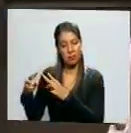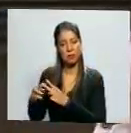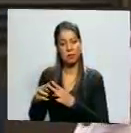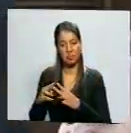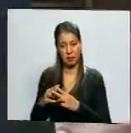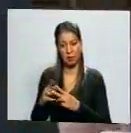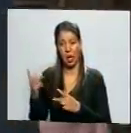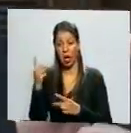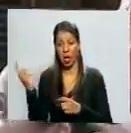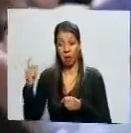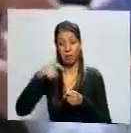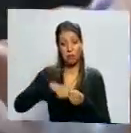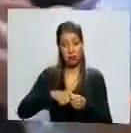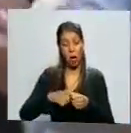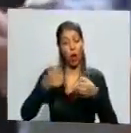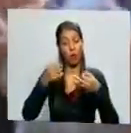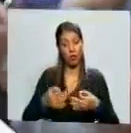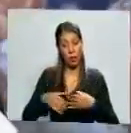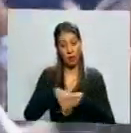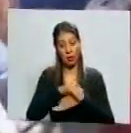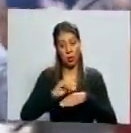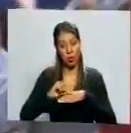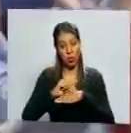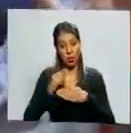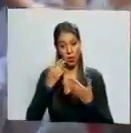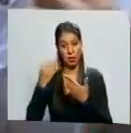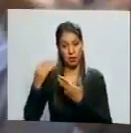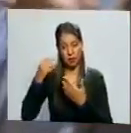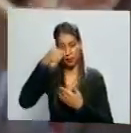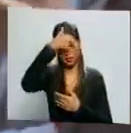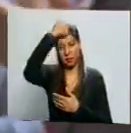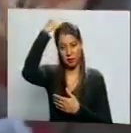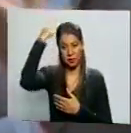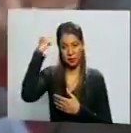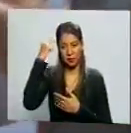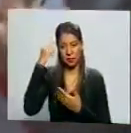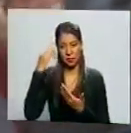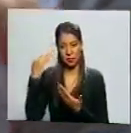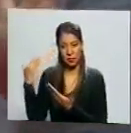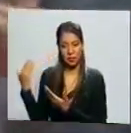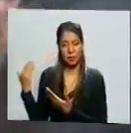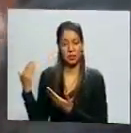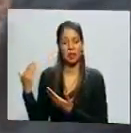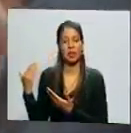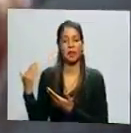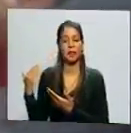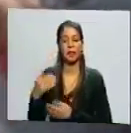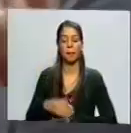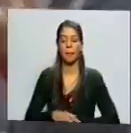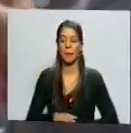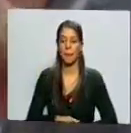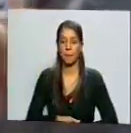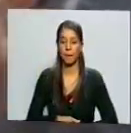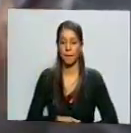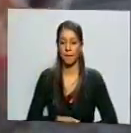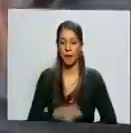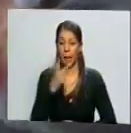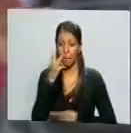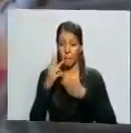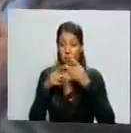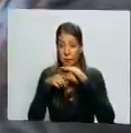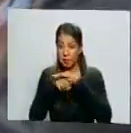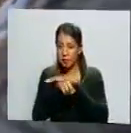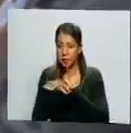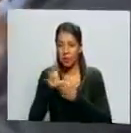el poder plenipotenciario de nuestro país, el Ricardo Menéndez, quien hace presencia bajo el techo del hemiciclo protocolar del Palacio